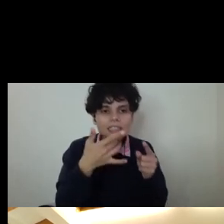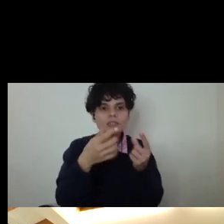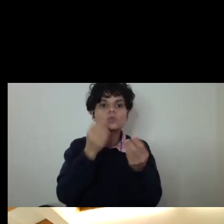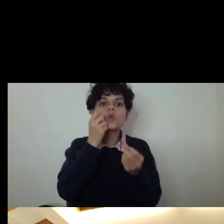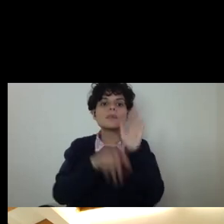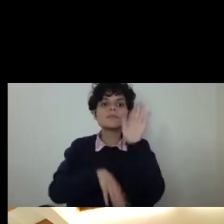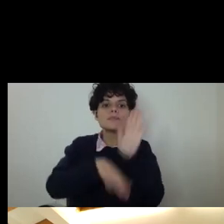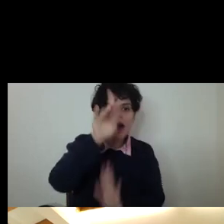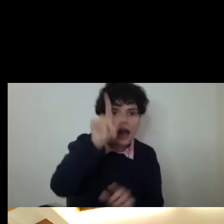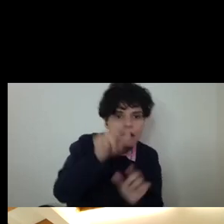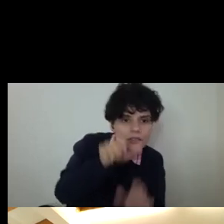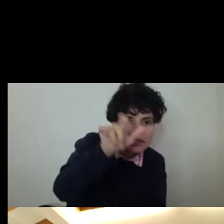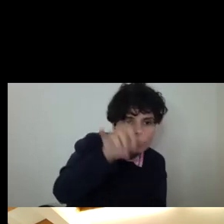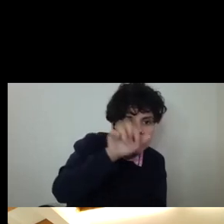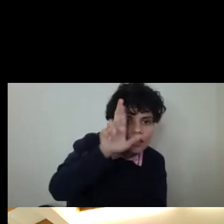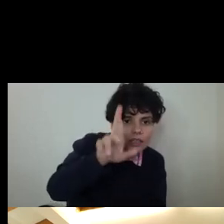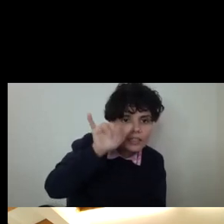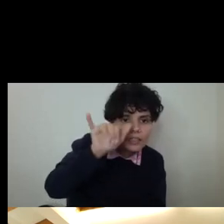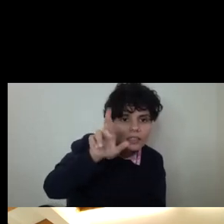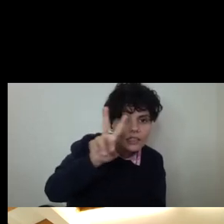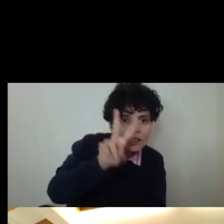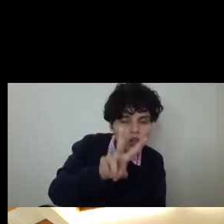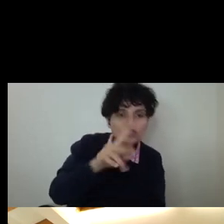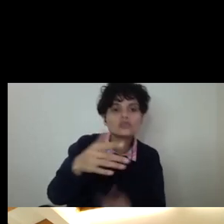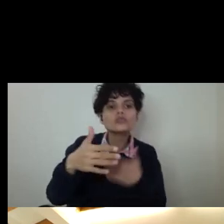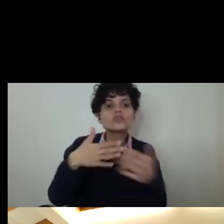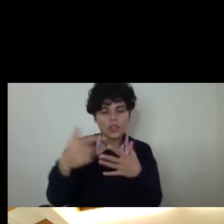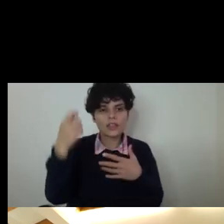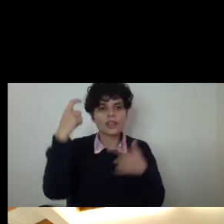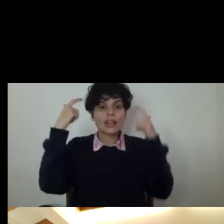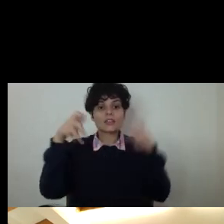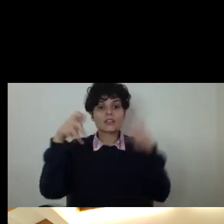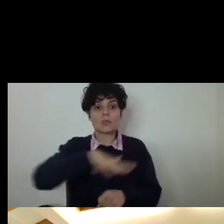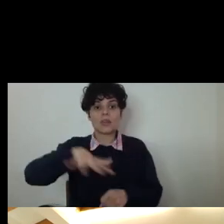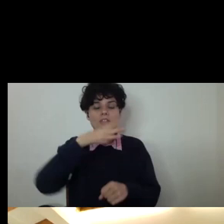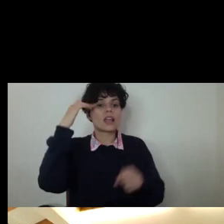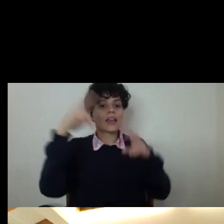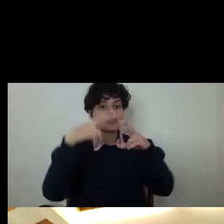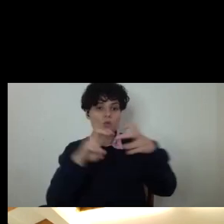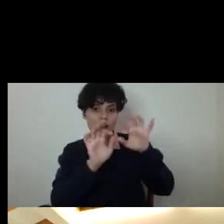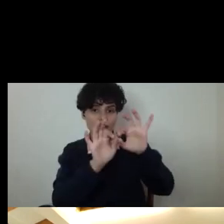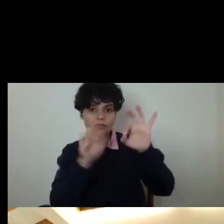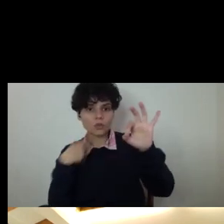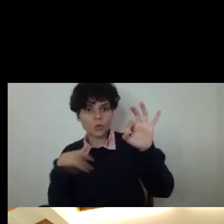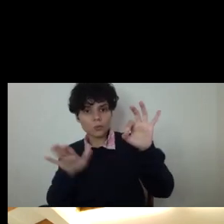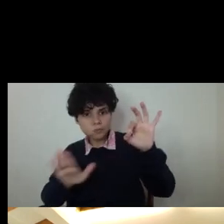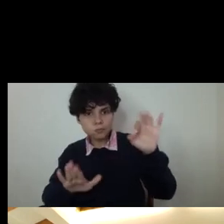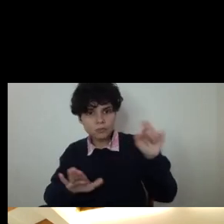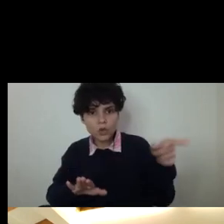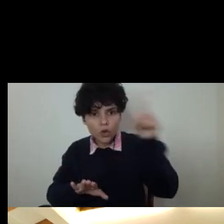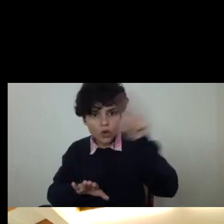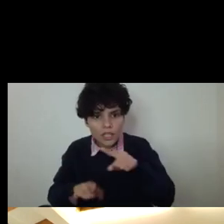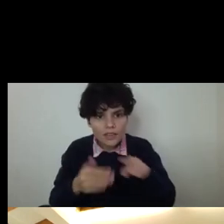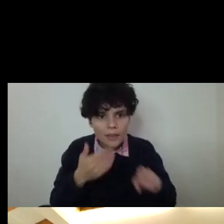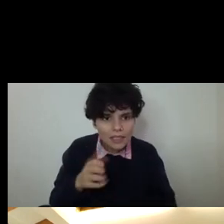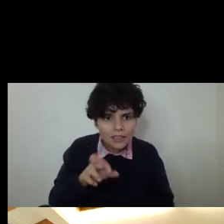predominante tanto en el hipocampo entero como en las neuronas en cultivo primario. También tienen receptores IP3 y la isoforma RIR3,